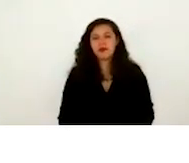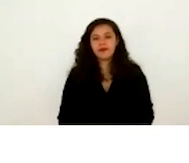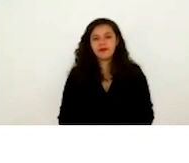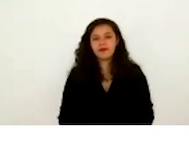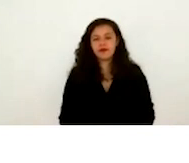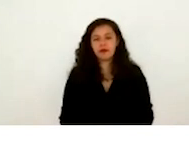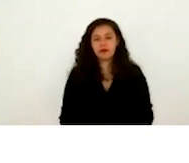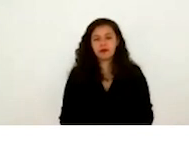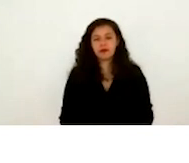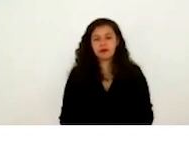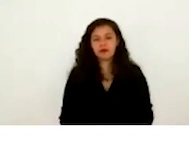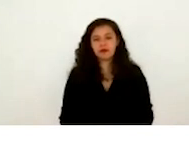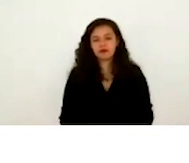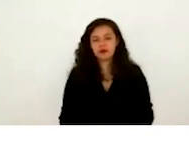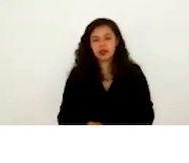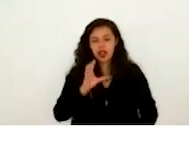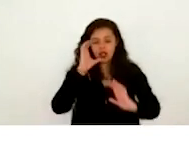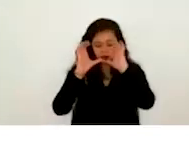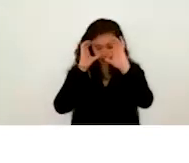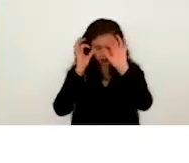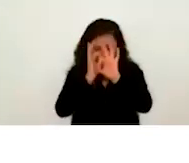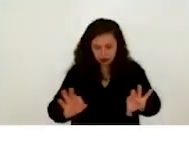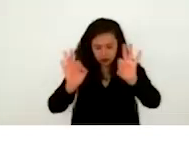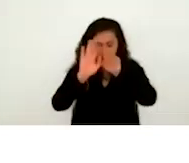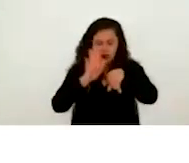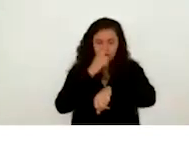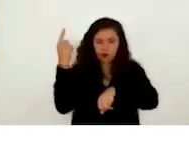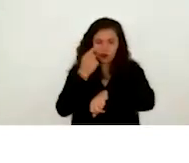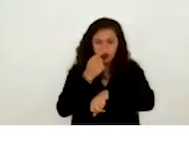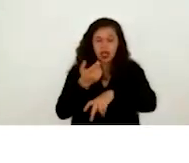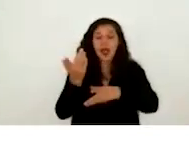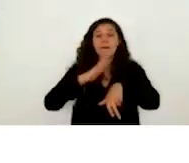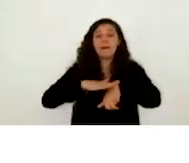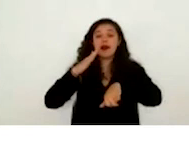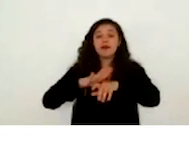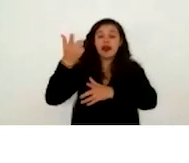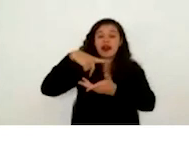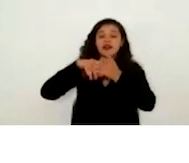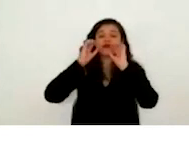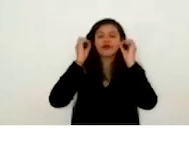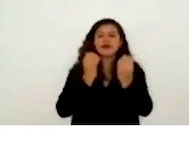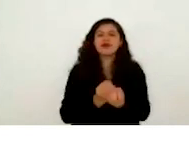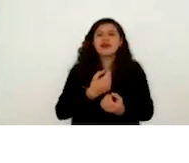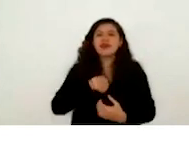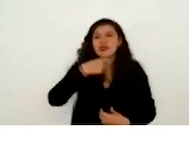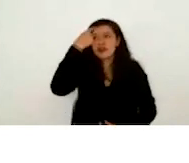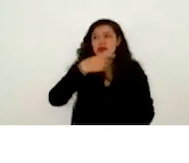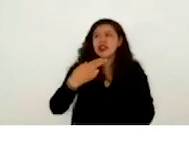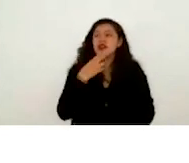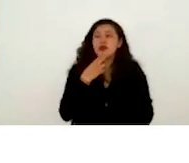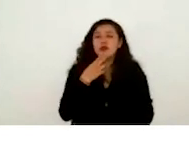por qué es tan importante la comunicación imagen dentro de las organizaciones para qué me sirve comunicar